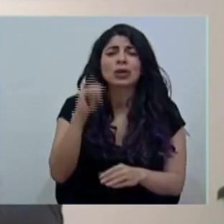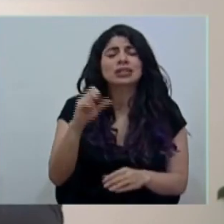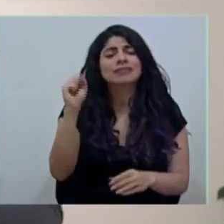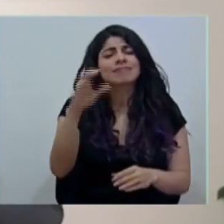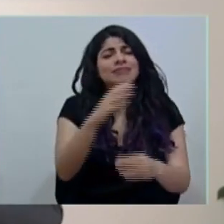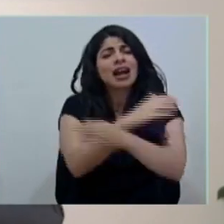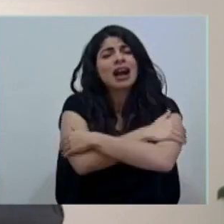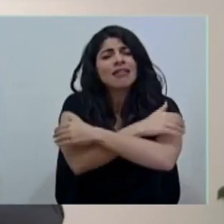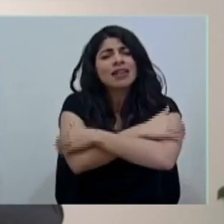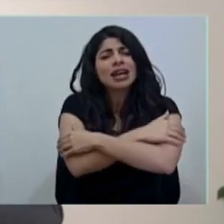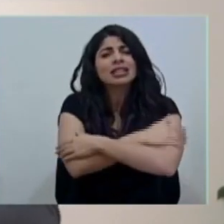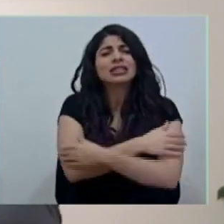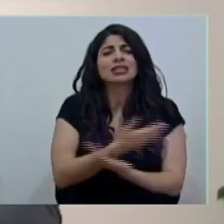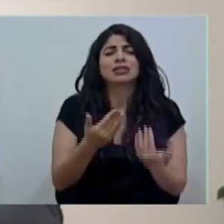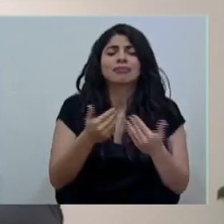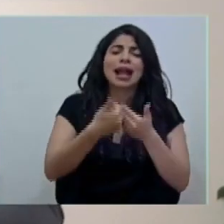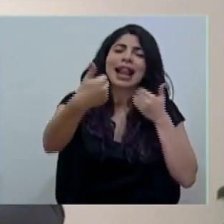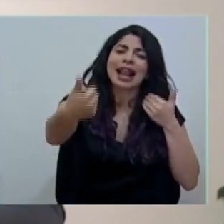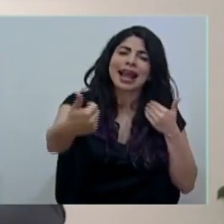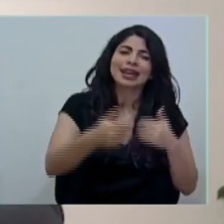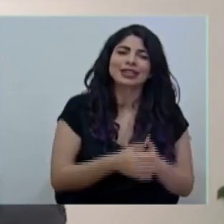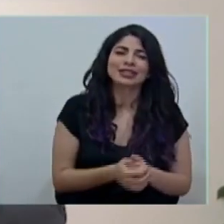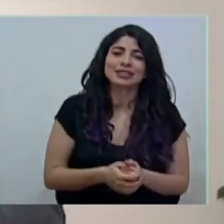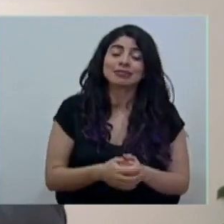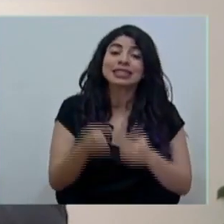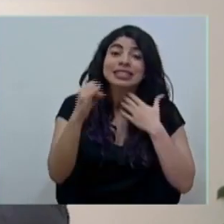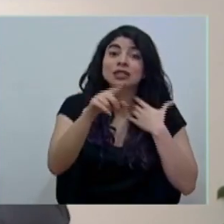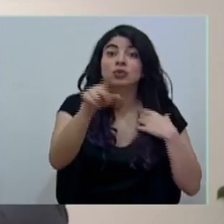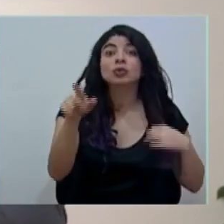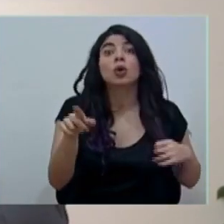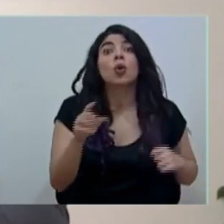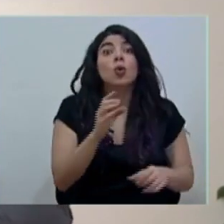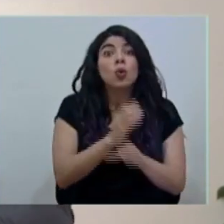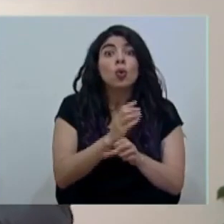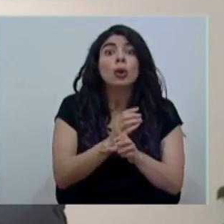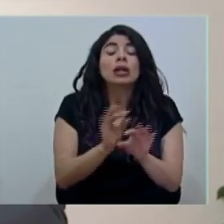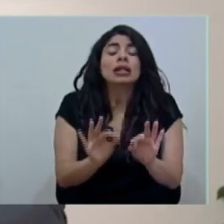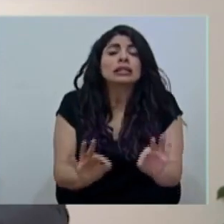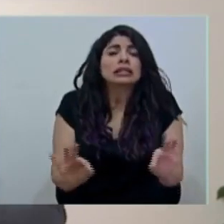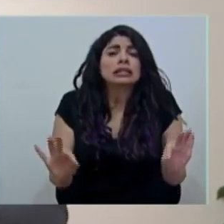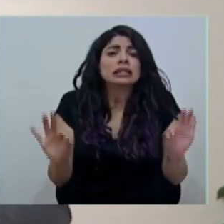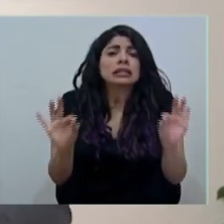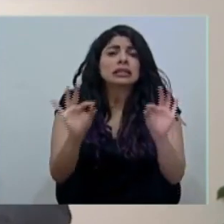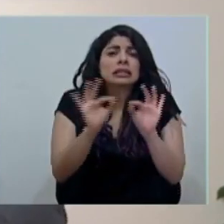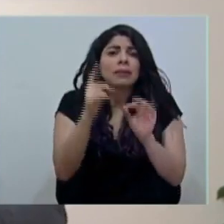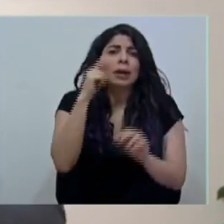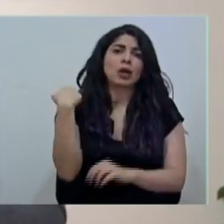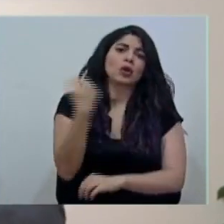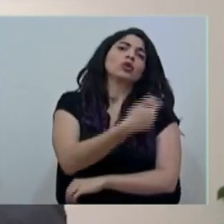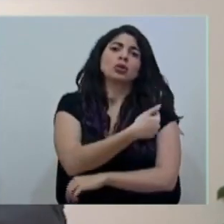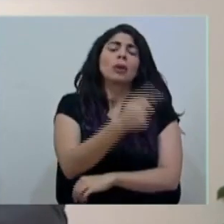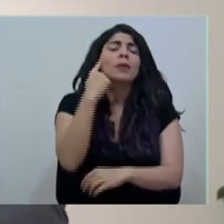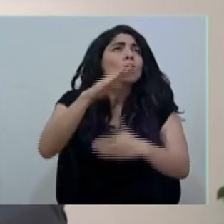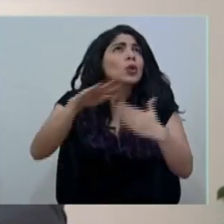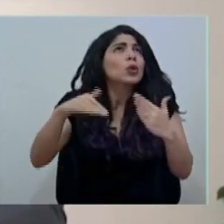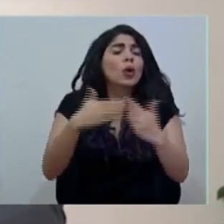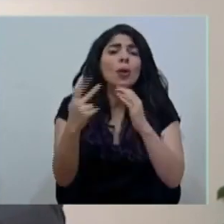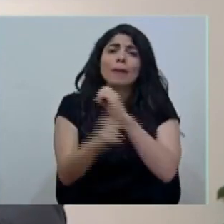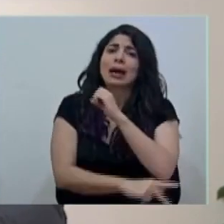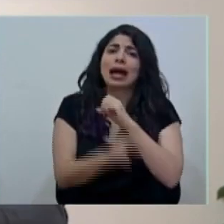abrazo afectuoso a la distancia. El que si ustedes se cuiden es muy importante para nosotros, para todo el país.